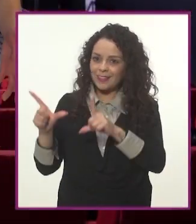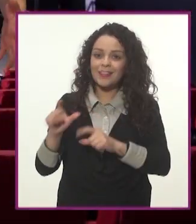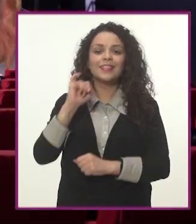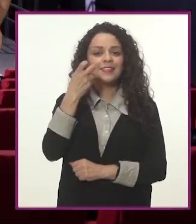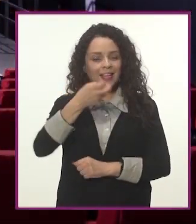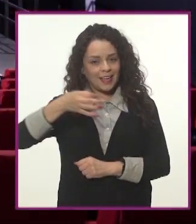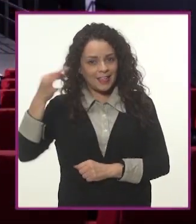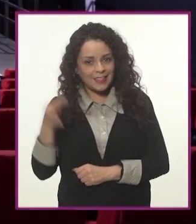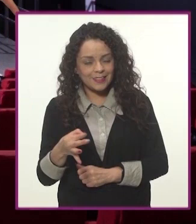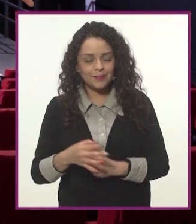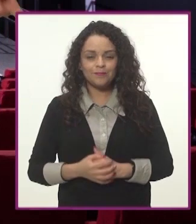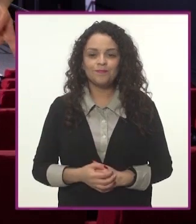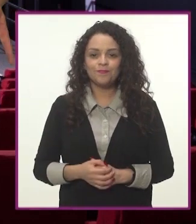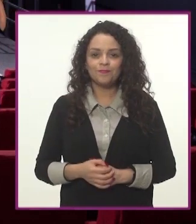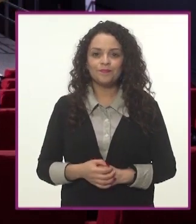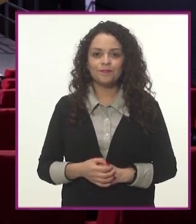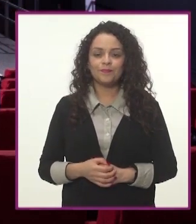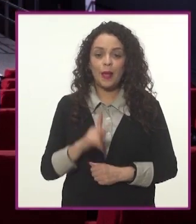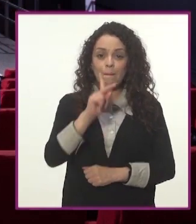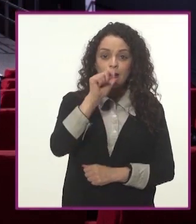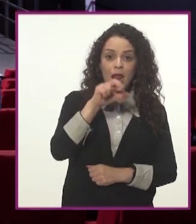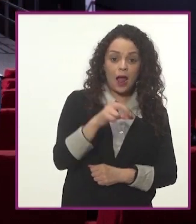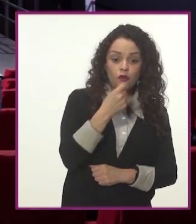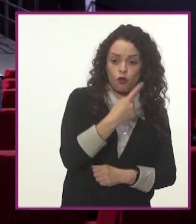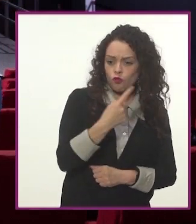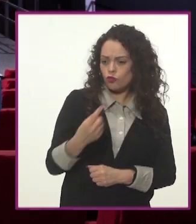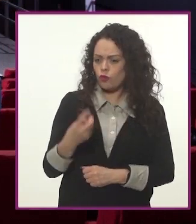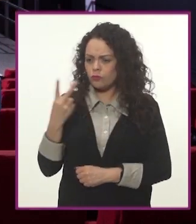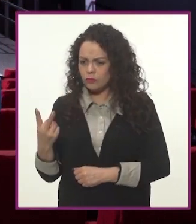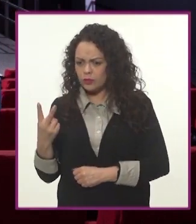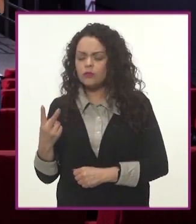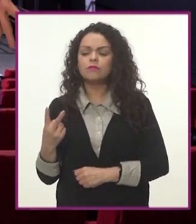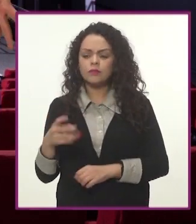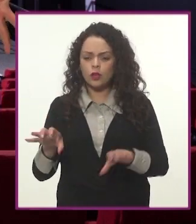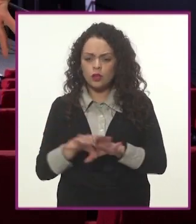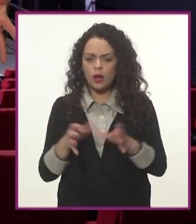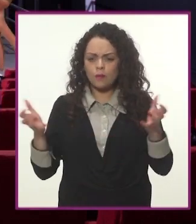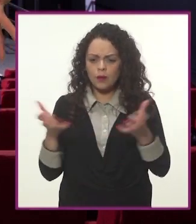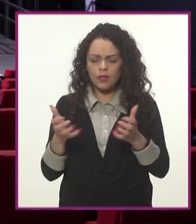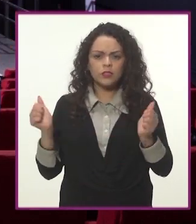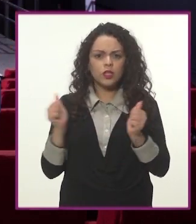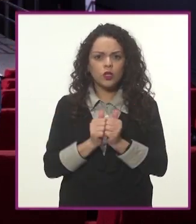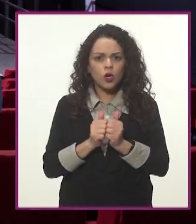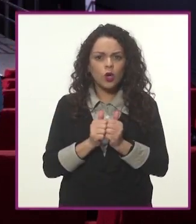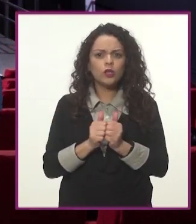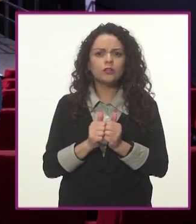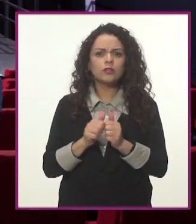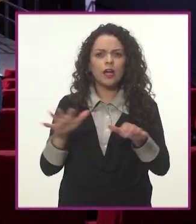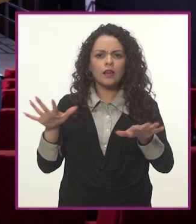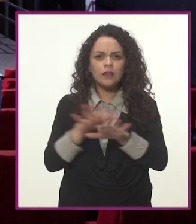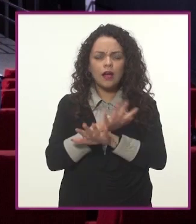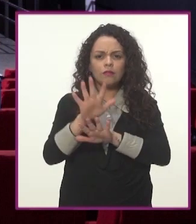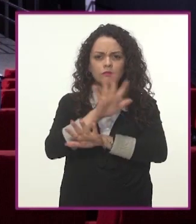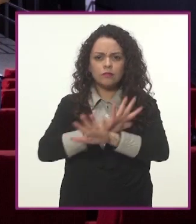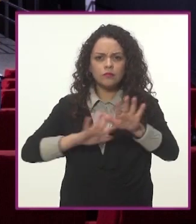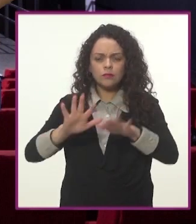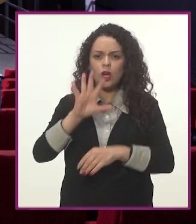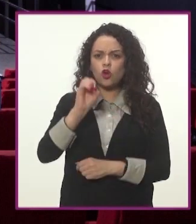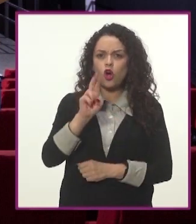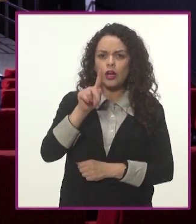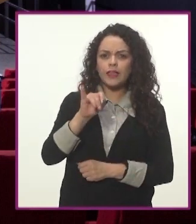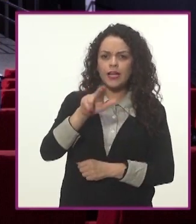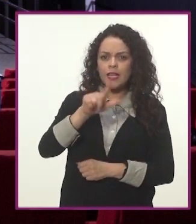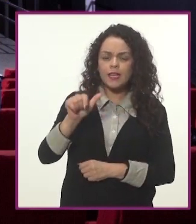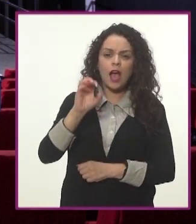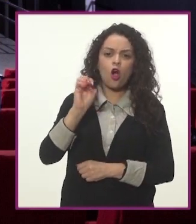la transición entre un plano y otro se hace progresivamente por algún tipo de fundido, cortinilla o encadenado, se conoce como